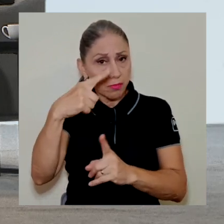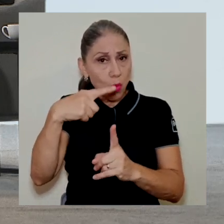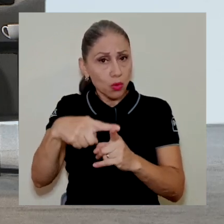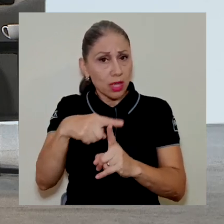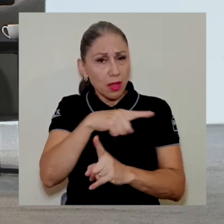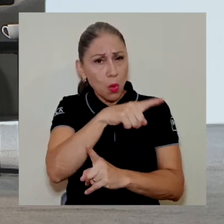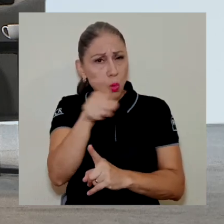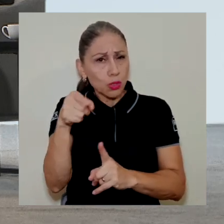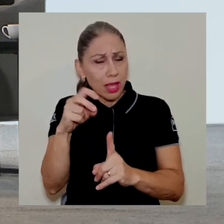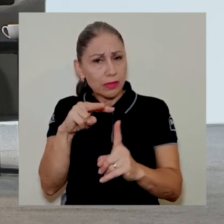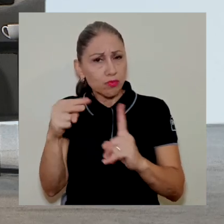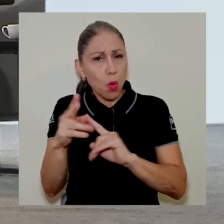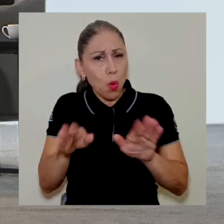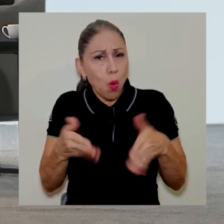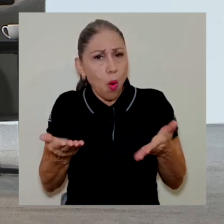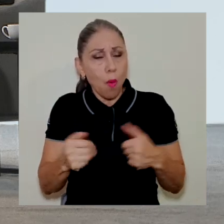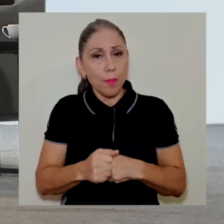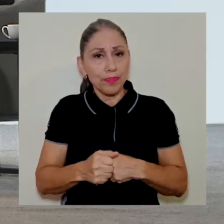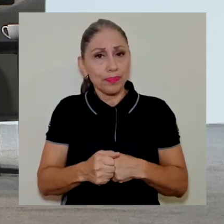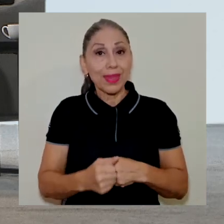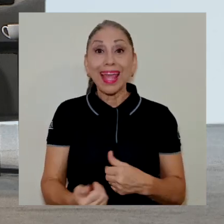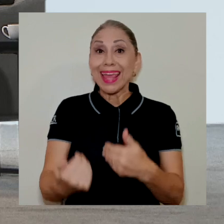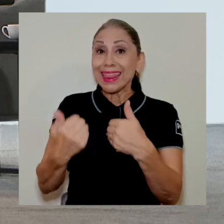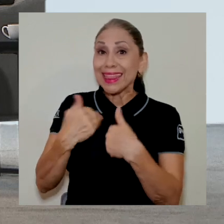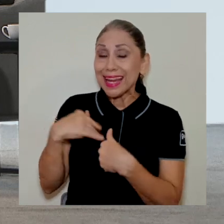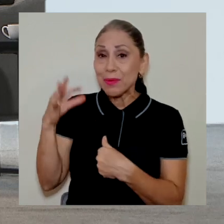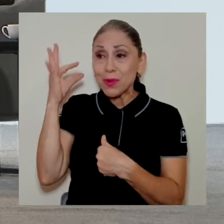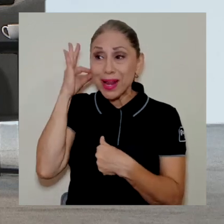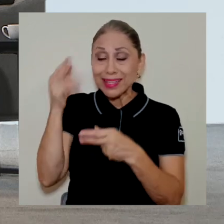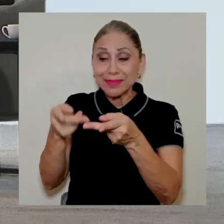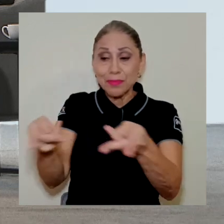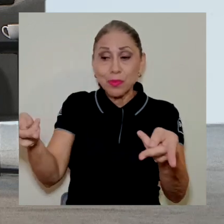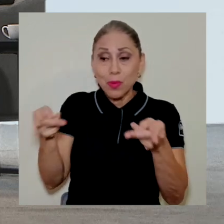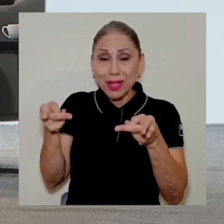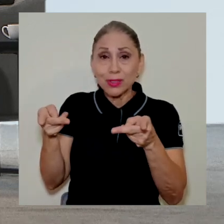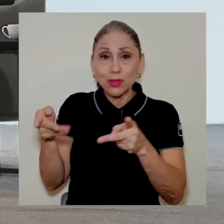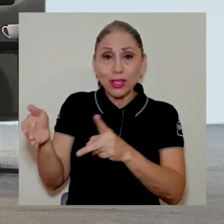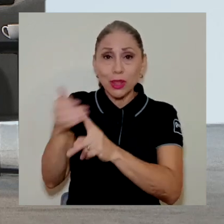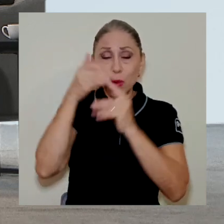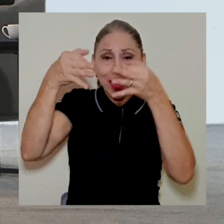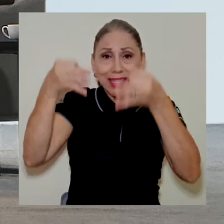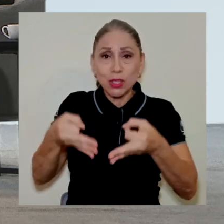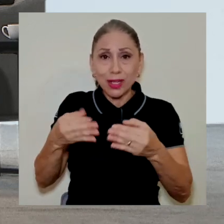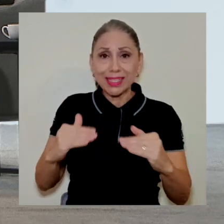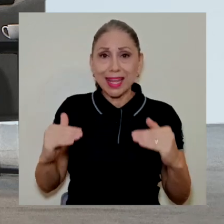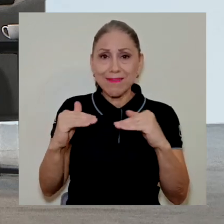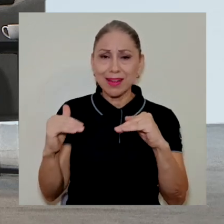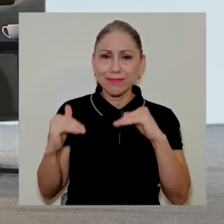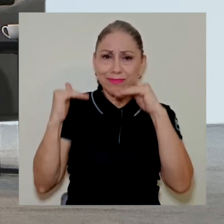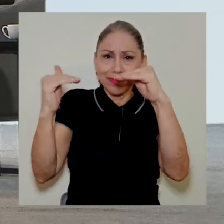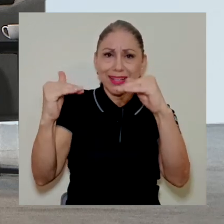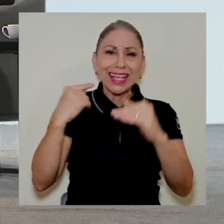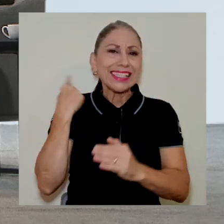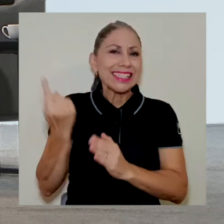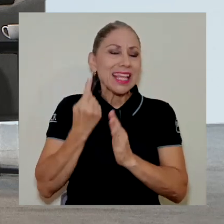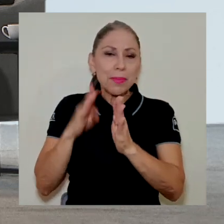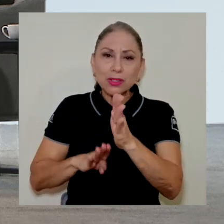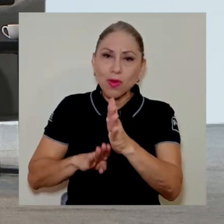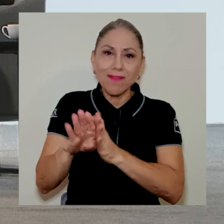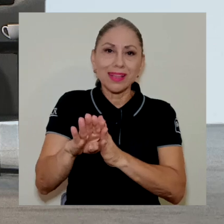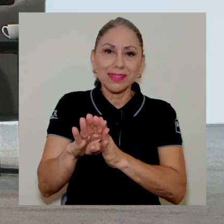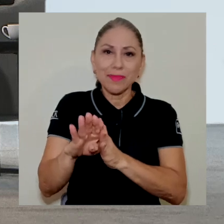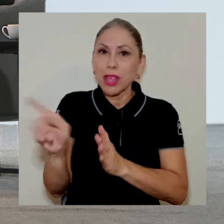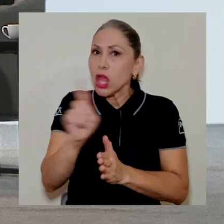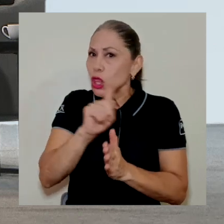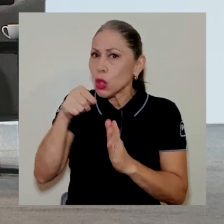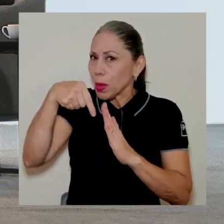positivo? ¿Cómo lo interpretan ustedes? El tener mujeres en puestos de toma de decisiones de alto nivel siempre va a ser un avance, ¿verdad? Sin